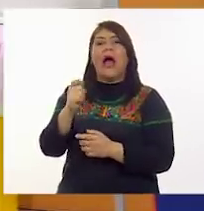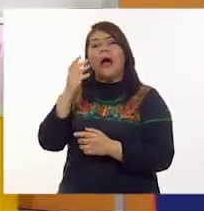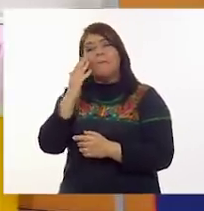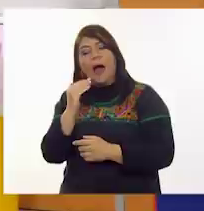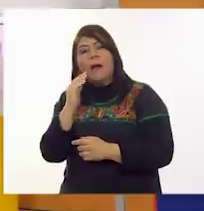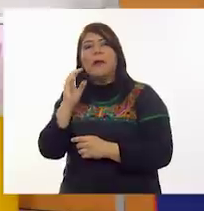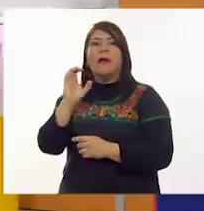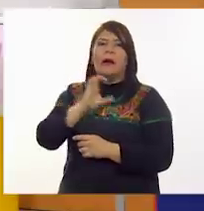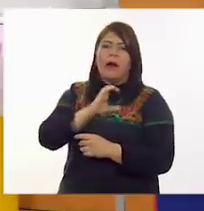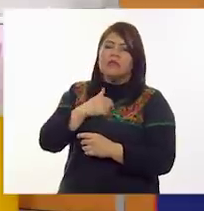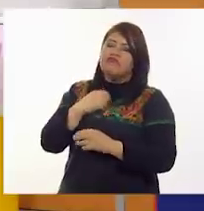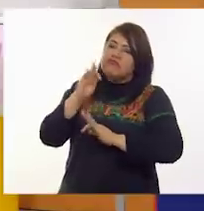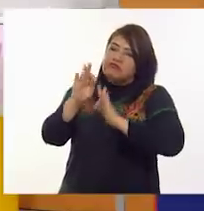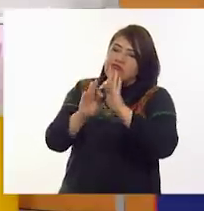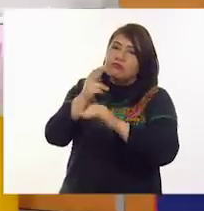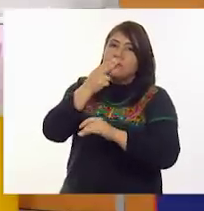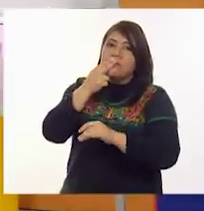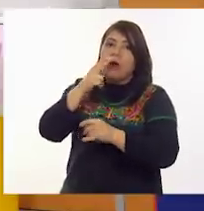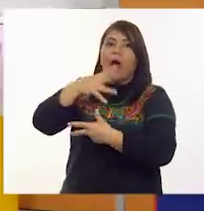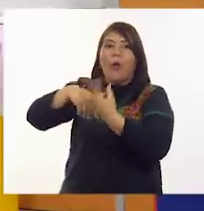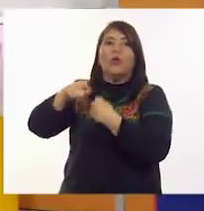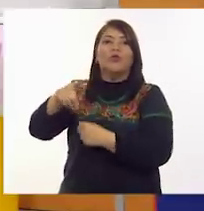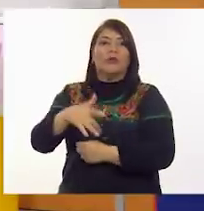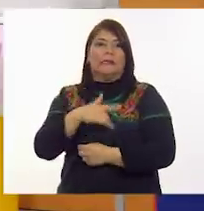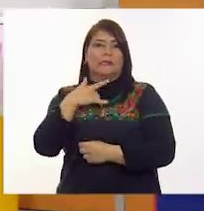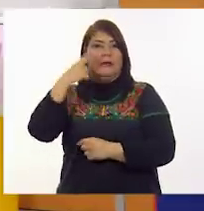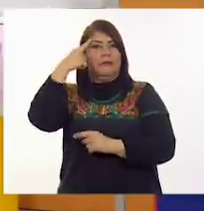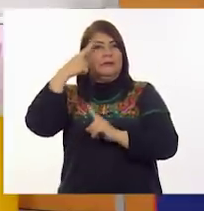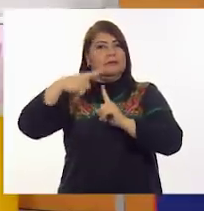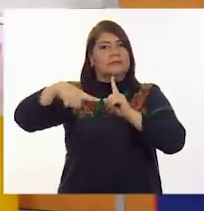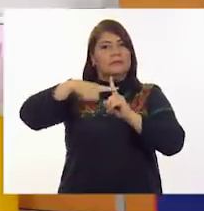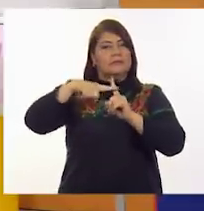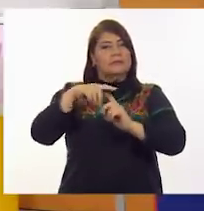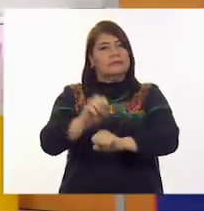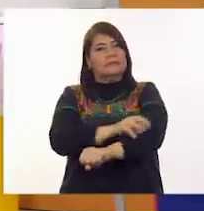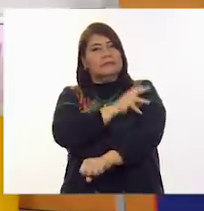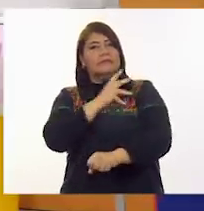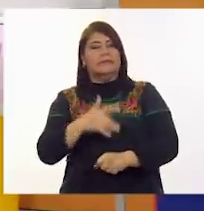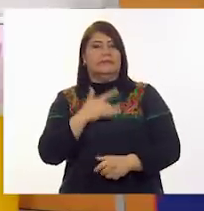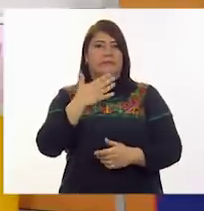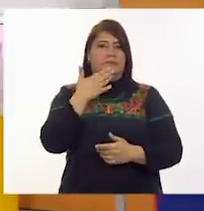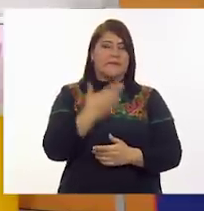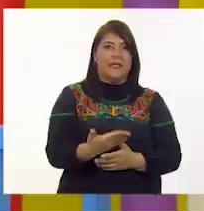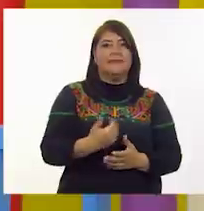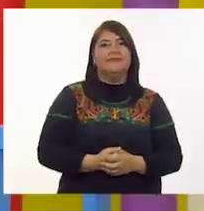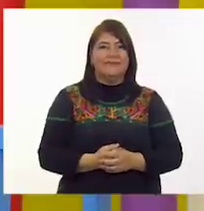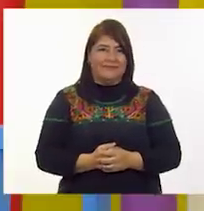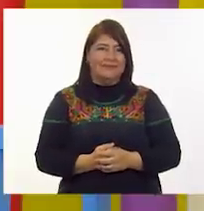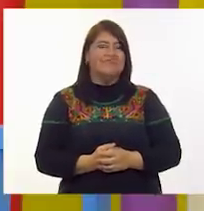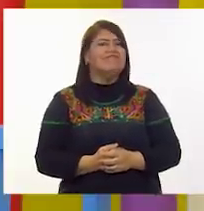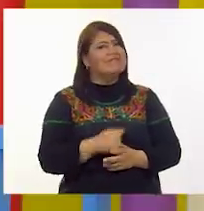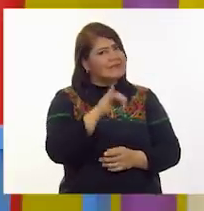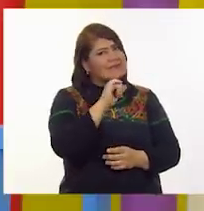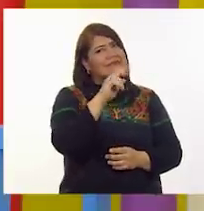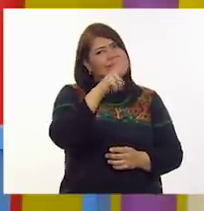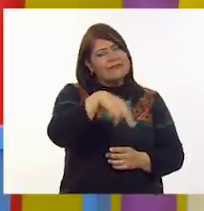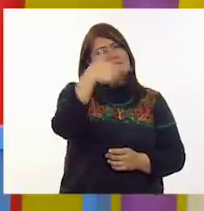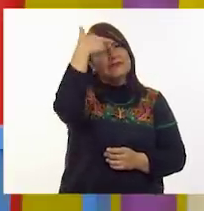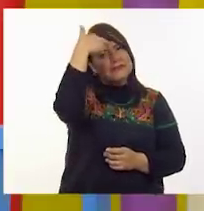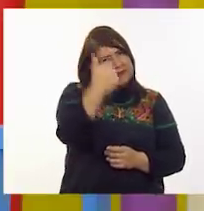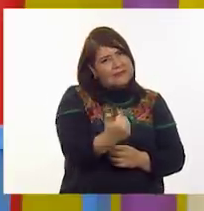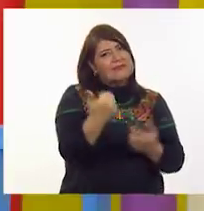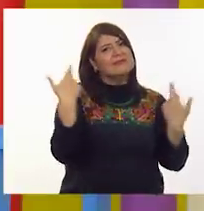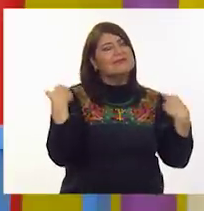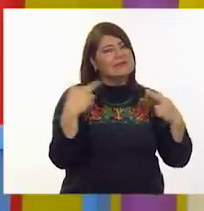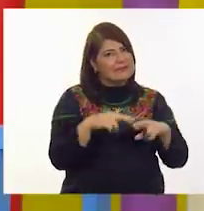cariñosa contigo te ayudará a generar emociones positivas para sentirte mejor. Ay, tienes mucha razón, maestra